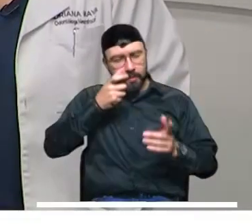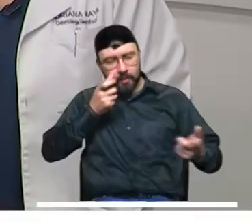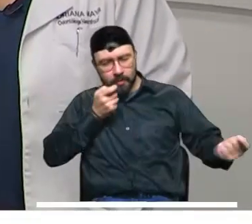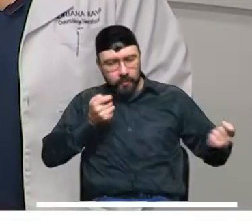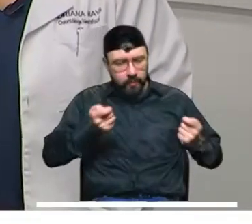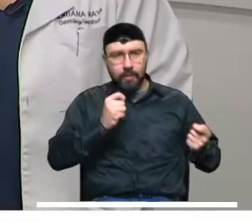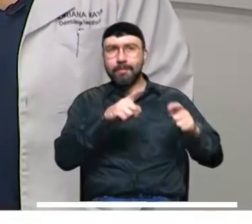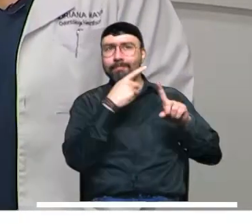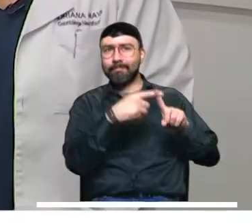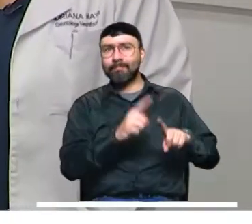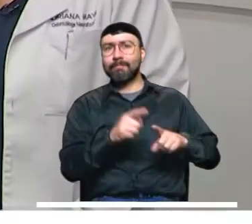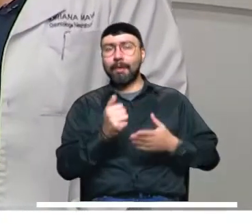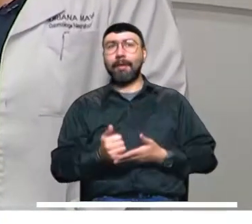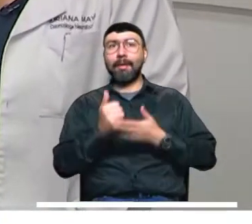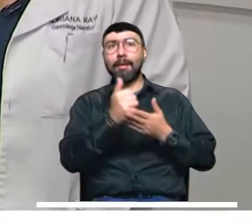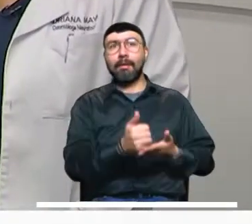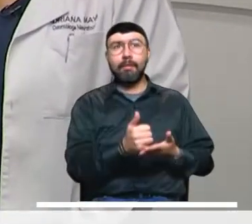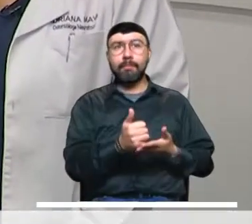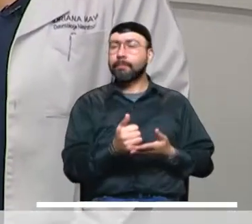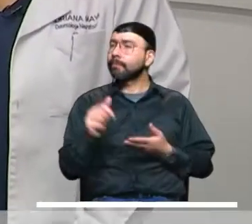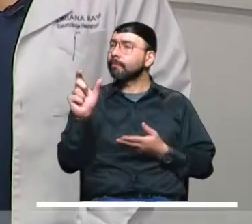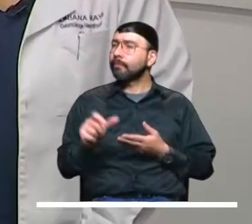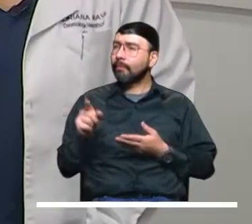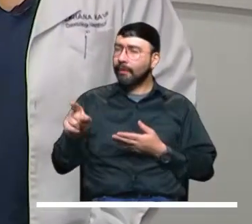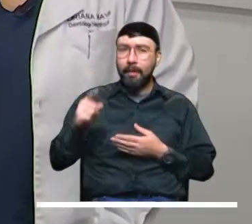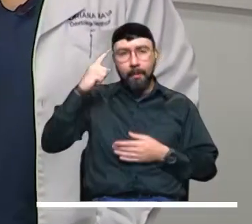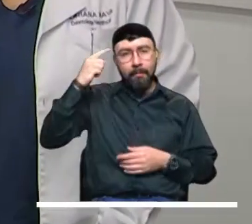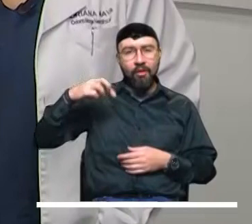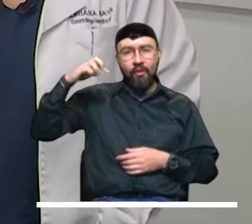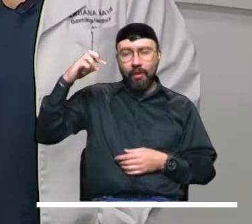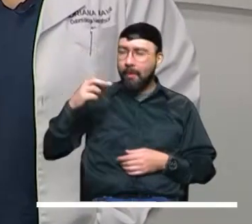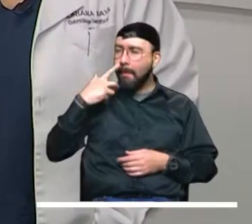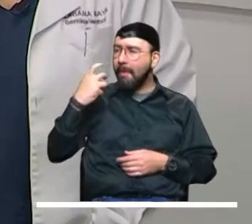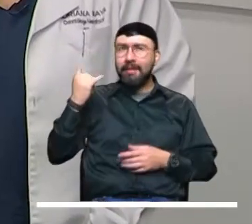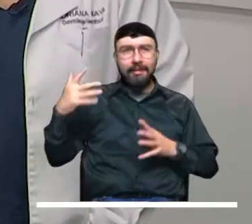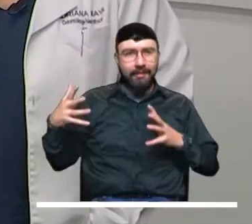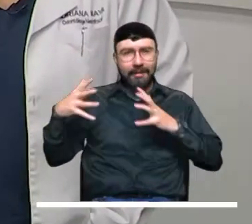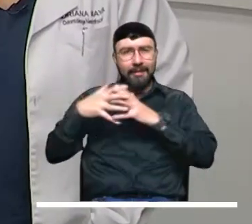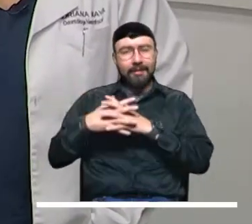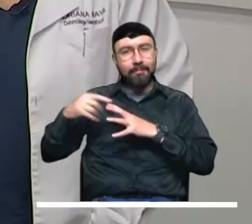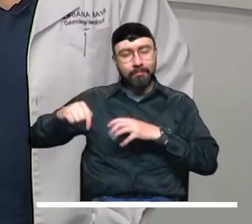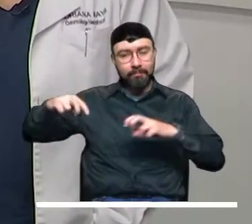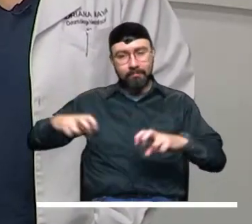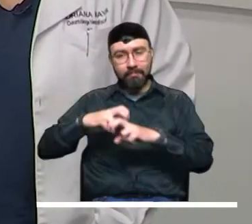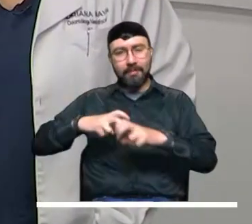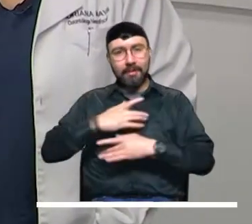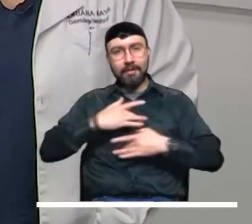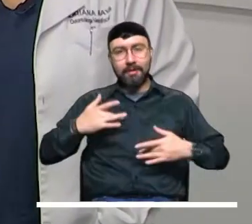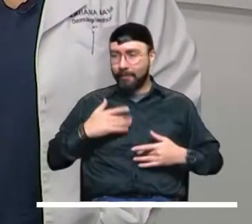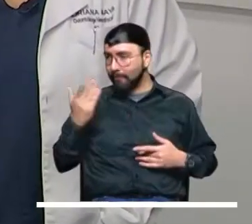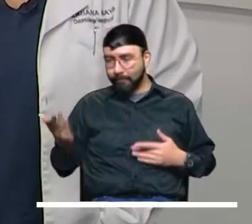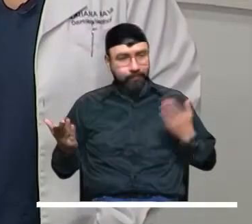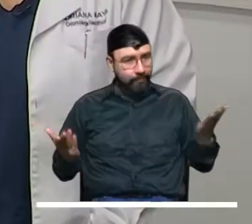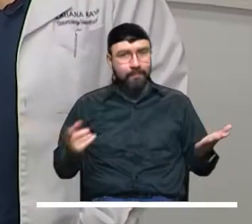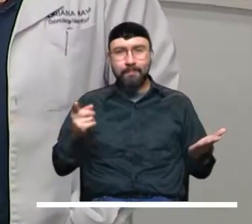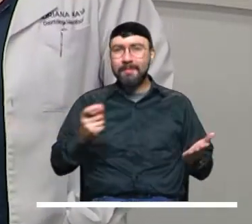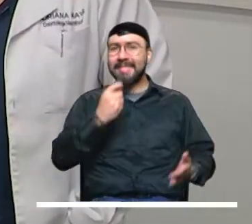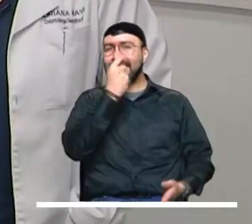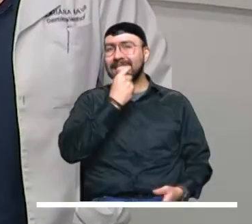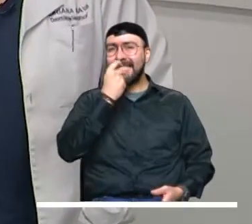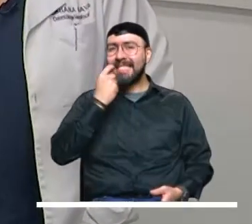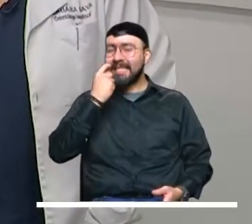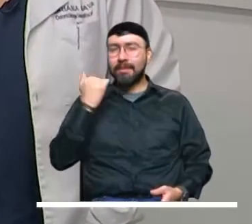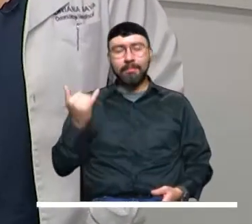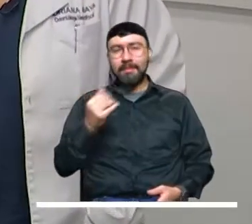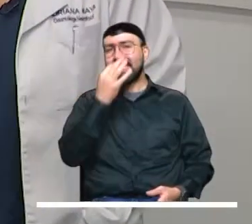las perspectivas. Uno de los profesionales con los que más nos integramos en nuestros parques de la salud son los odontólogos, la